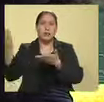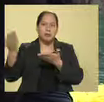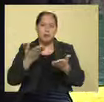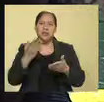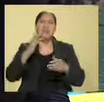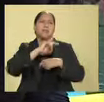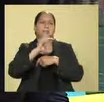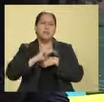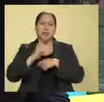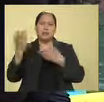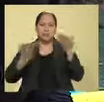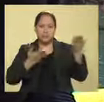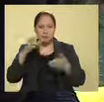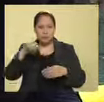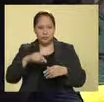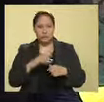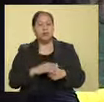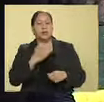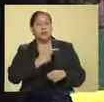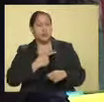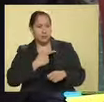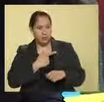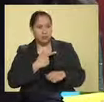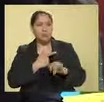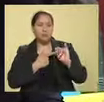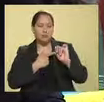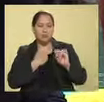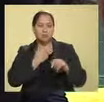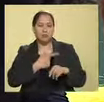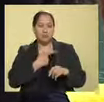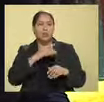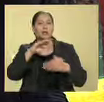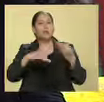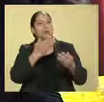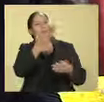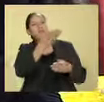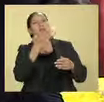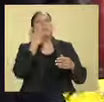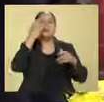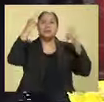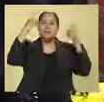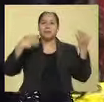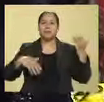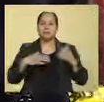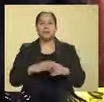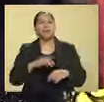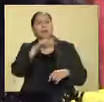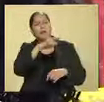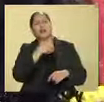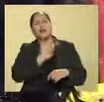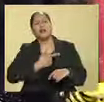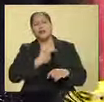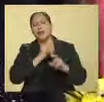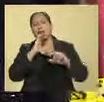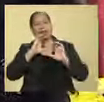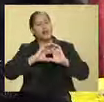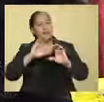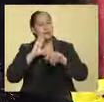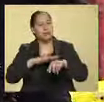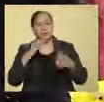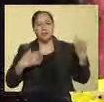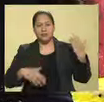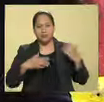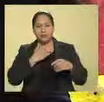de todos los países viene gente acá. Les encanta, ¿verdad? Todos piden mariachi. ¿Y a ustedes qué canción les gusta más tocar?